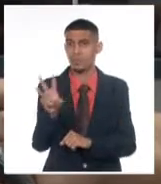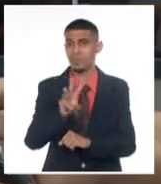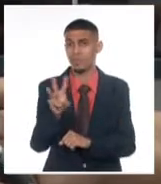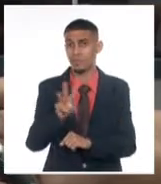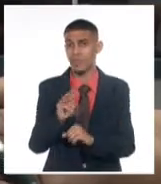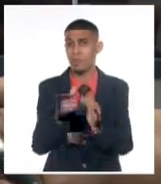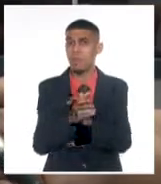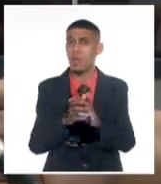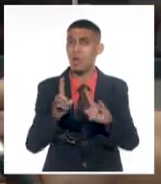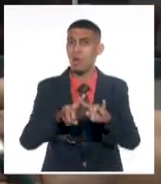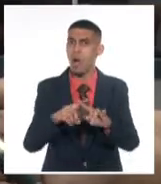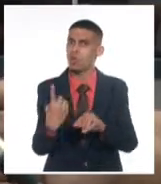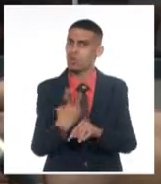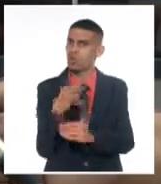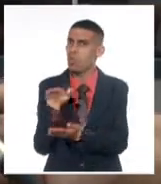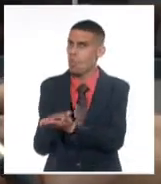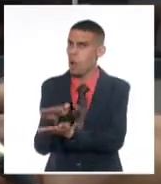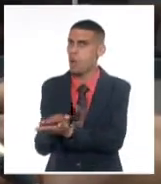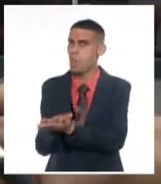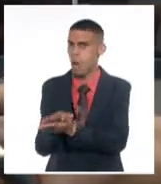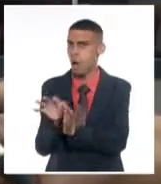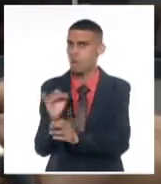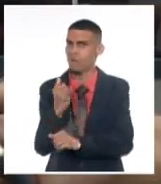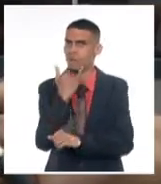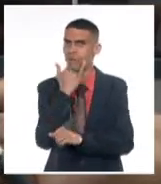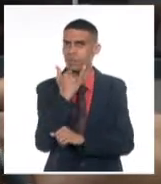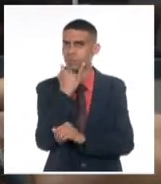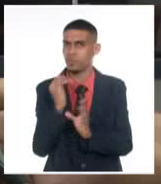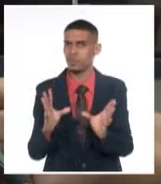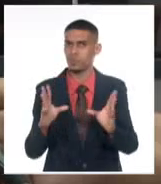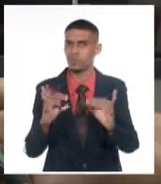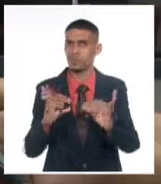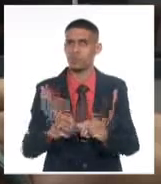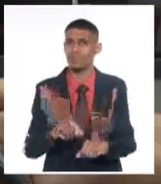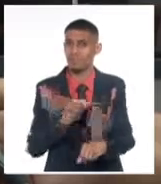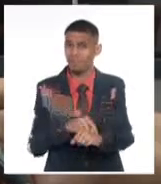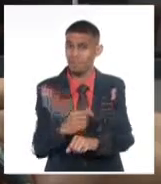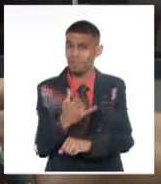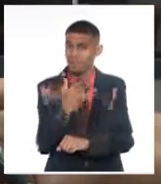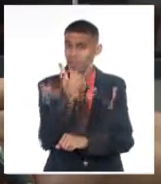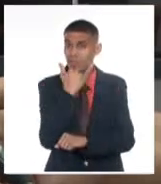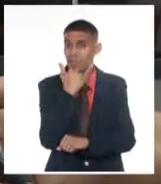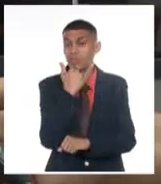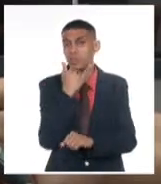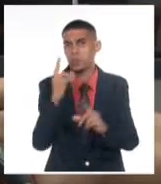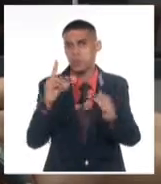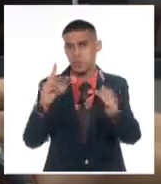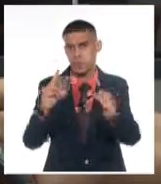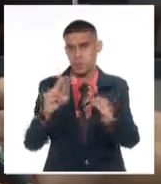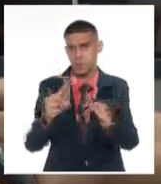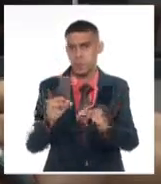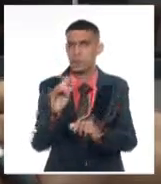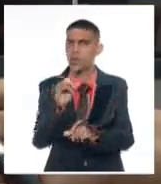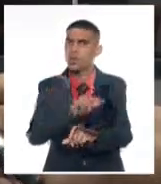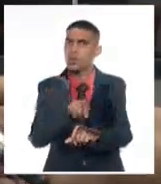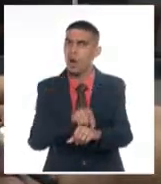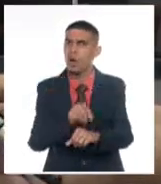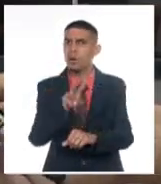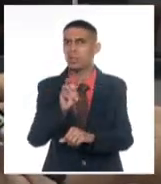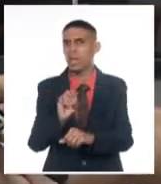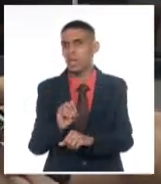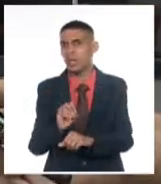previsto de afectación en la hora de máxima demanda. Sin embargo, los tiempos de afectación son bajos, son 1 hora 30 minutos,